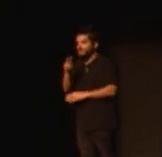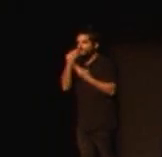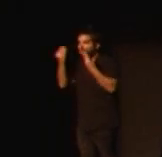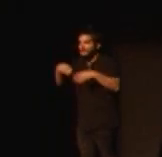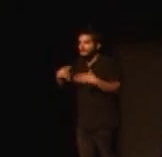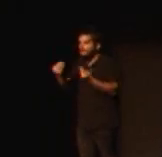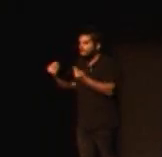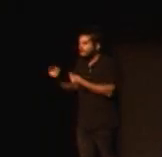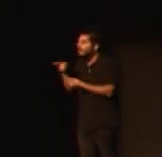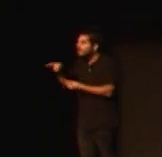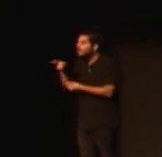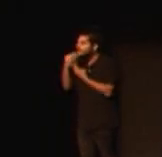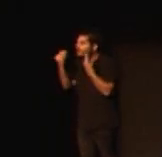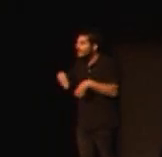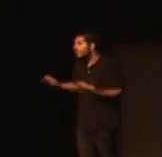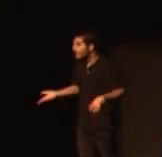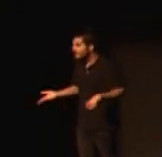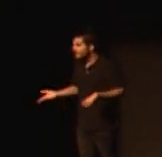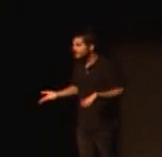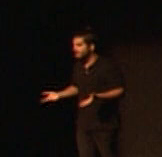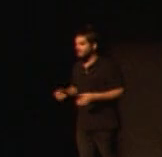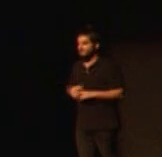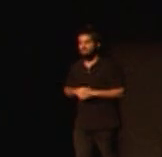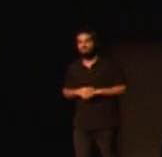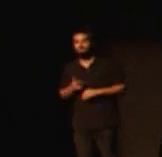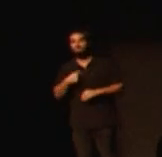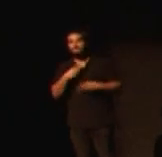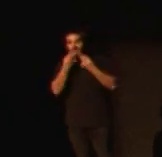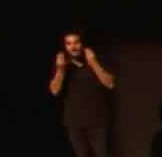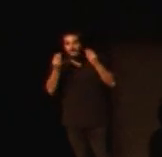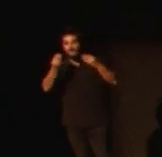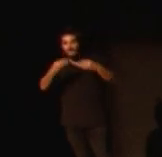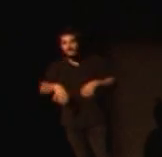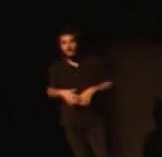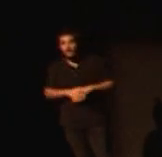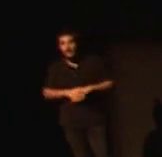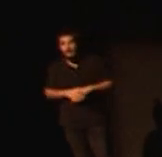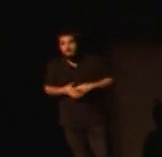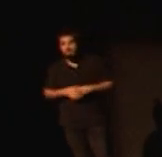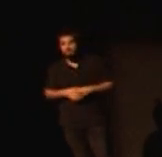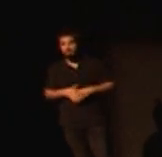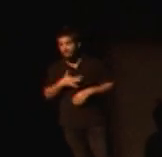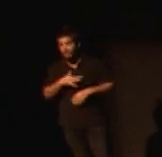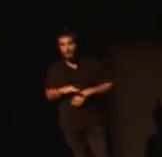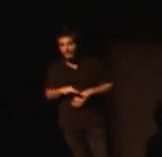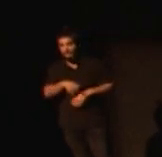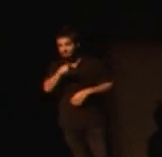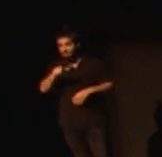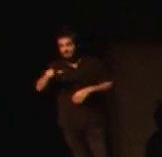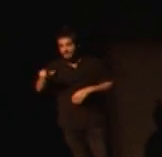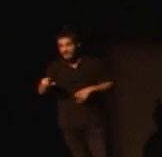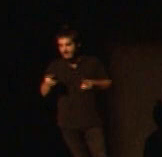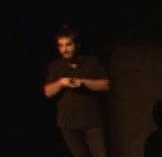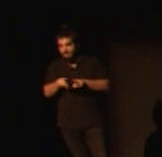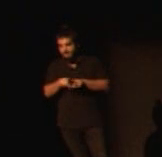cuál es la tuya. Pues mi historia seguramente es la de muchas personas que